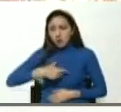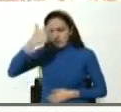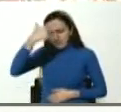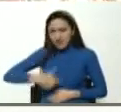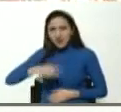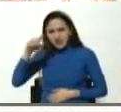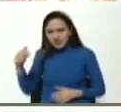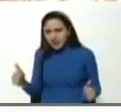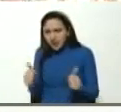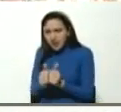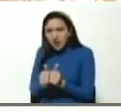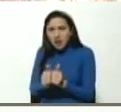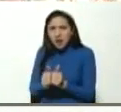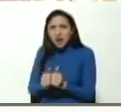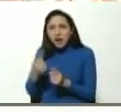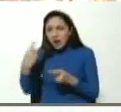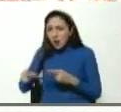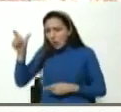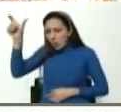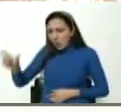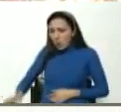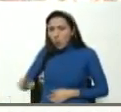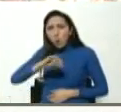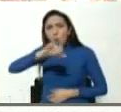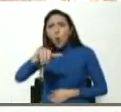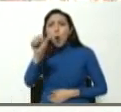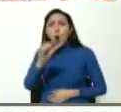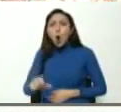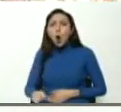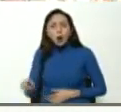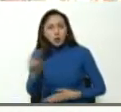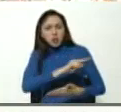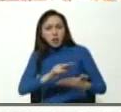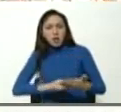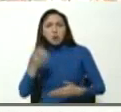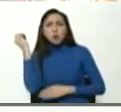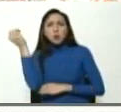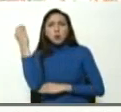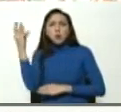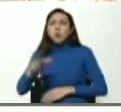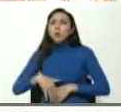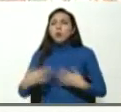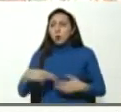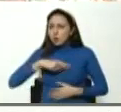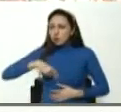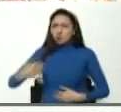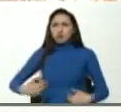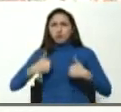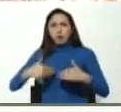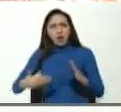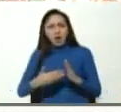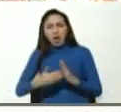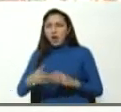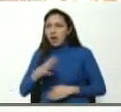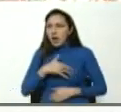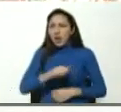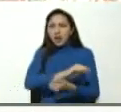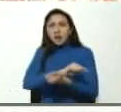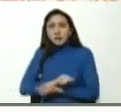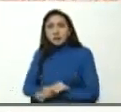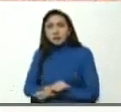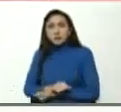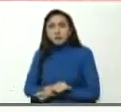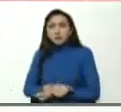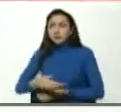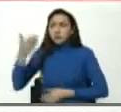el momento que josé vicente leía un mensaje a la nación fuimos amenazados de ser capturados por unos